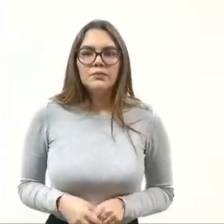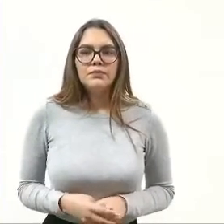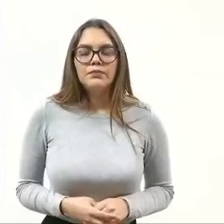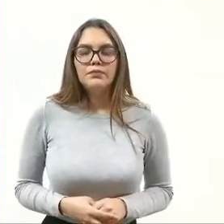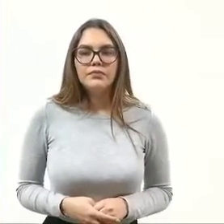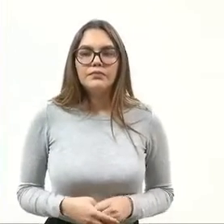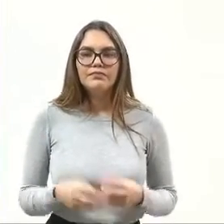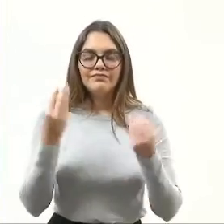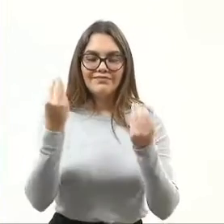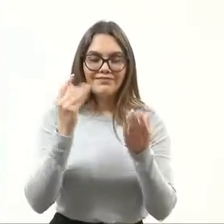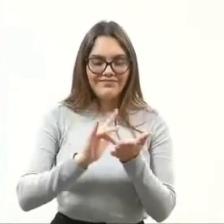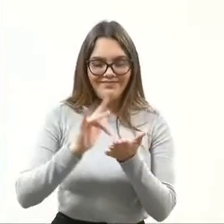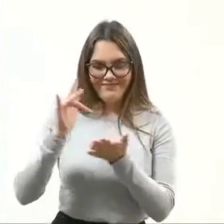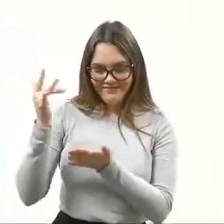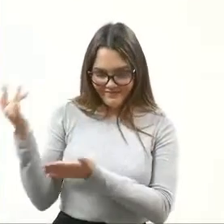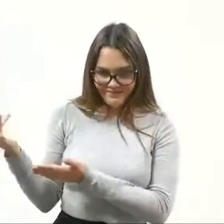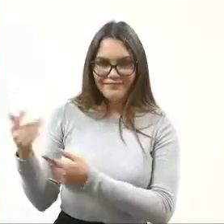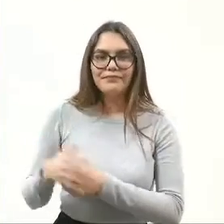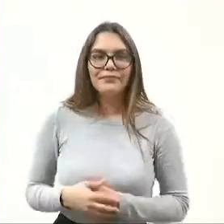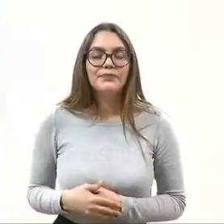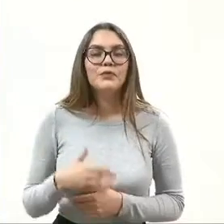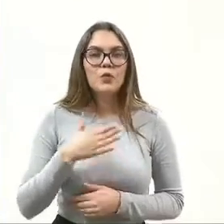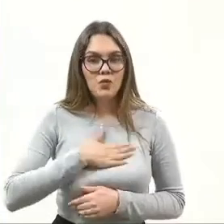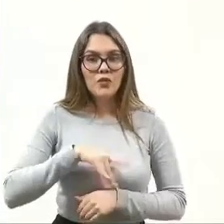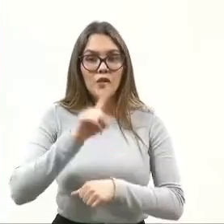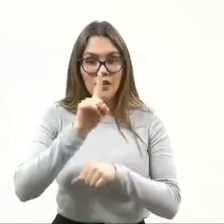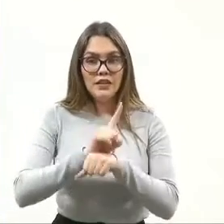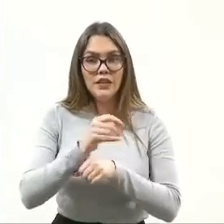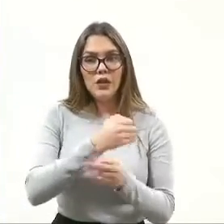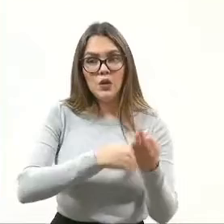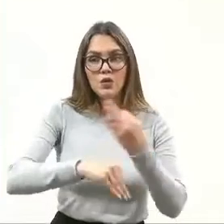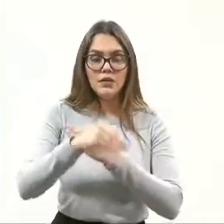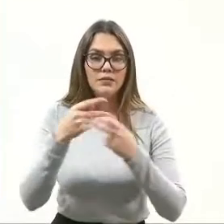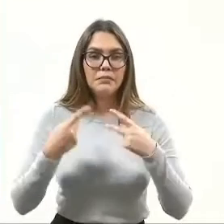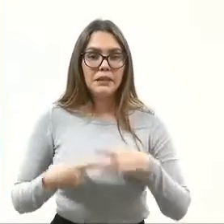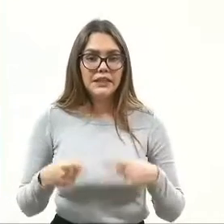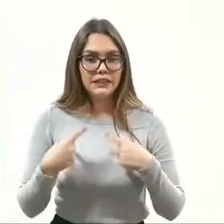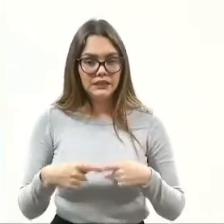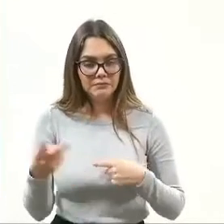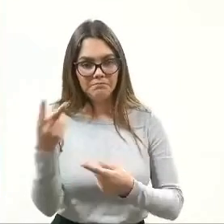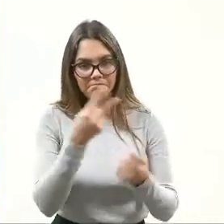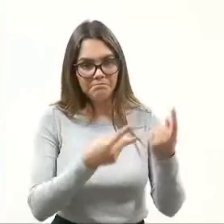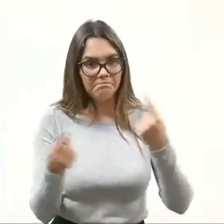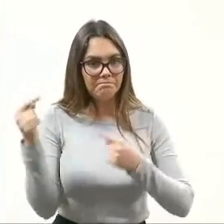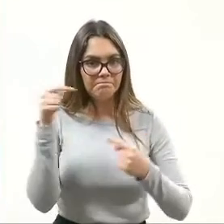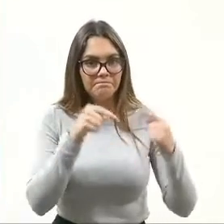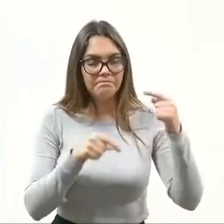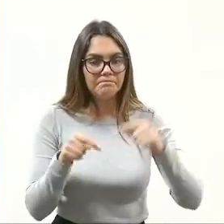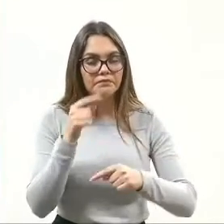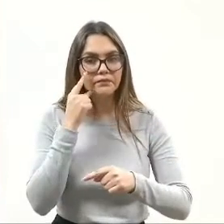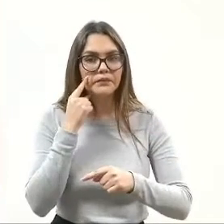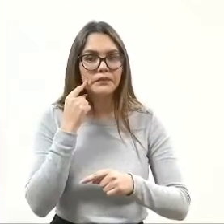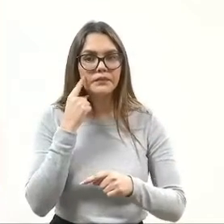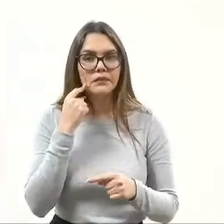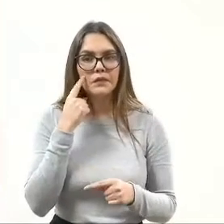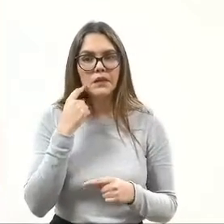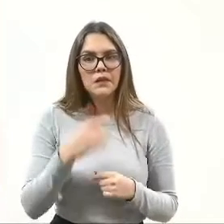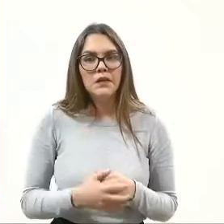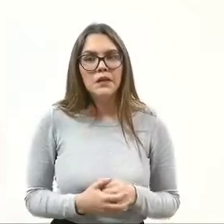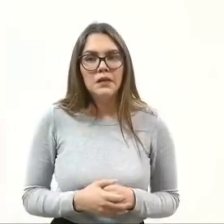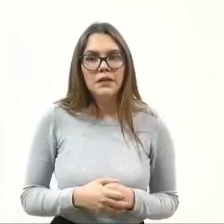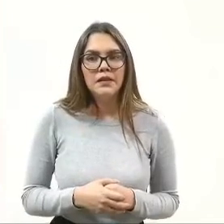muy buenos días saludo a todas las personas presentes a quienes integran el